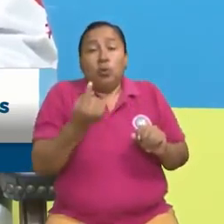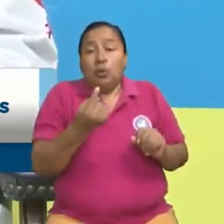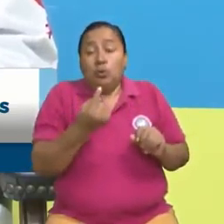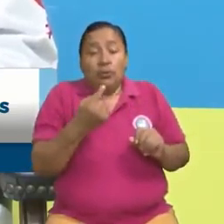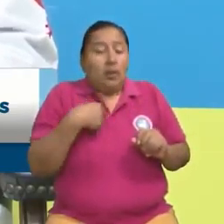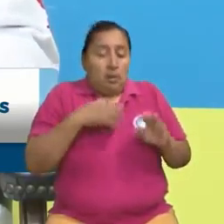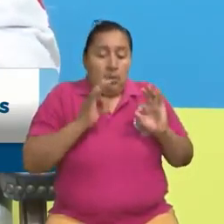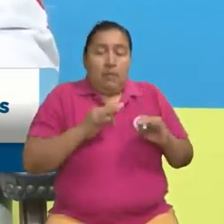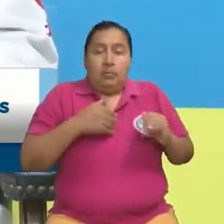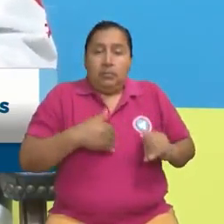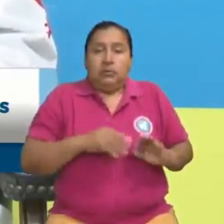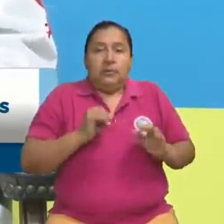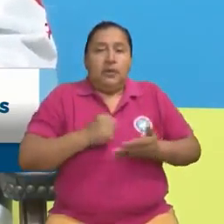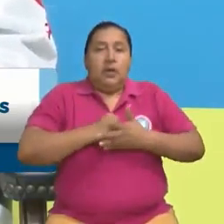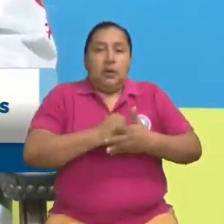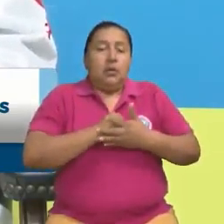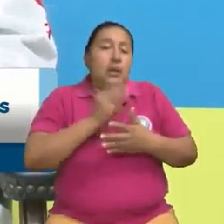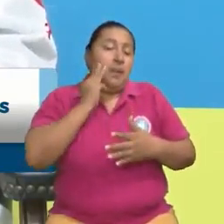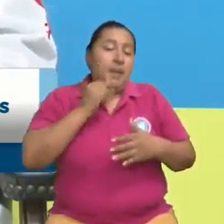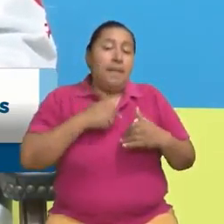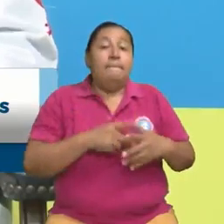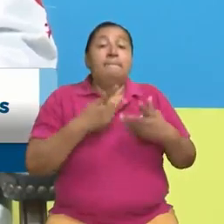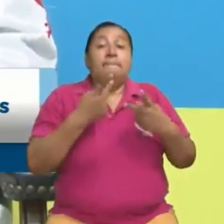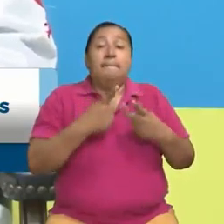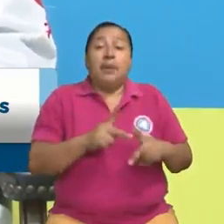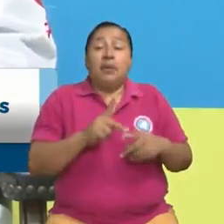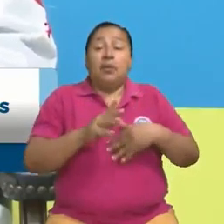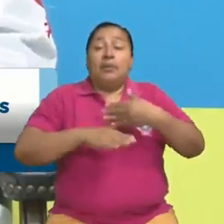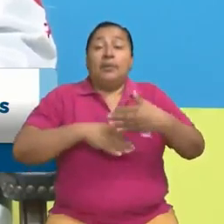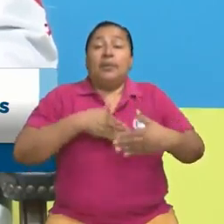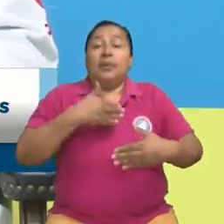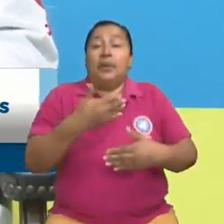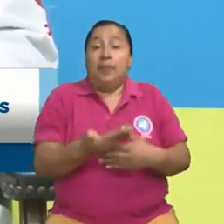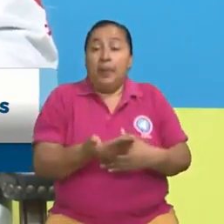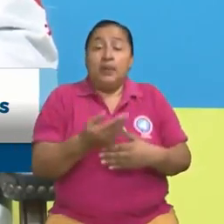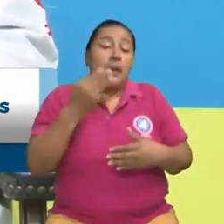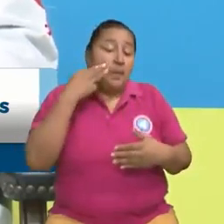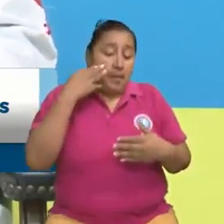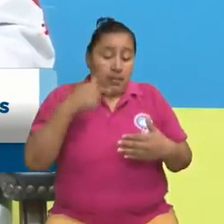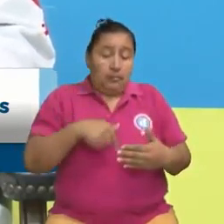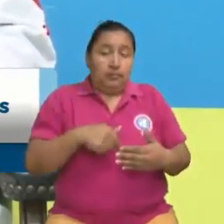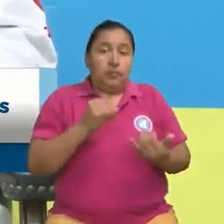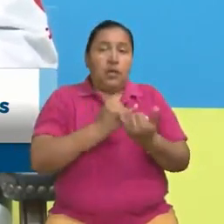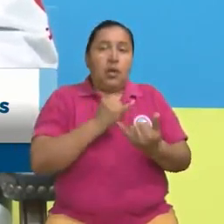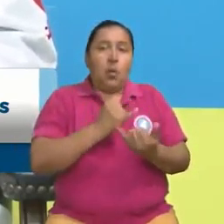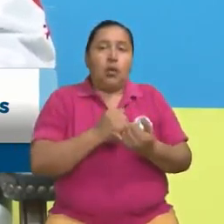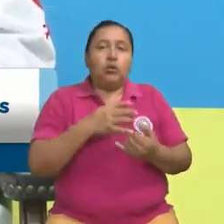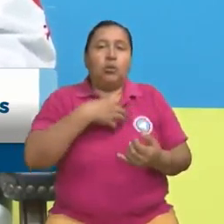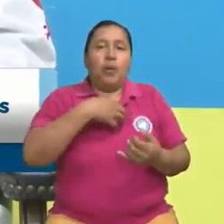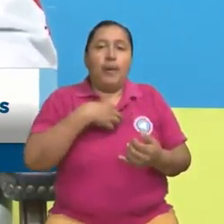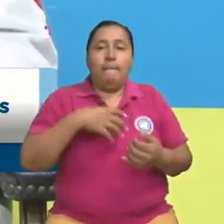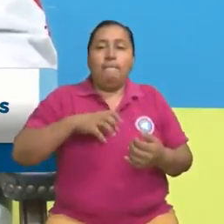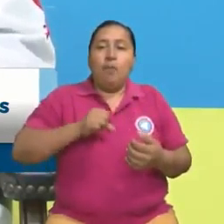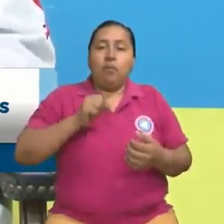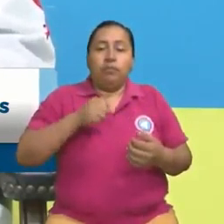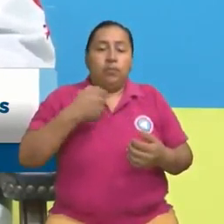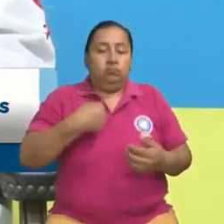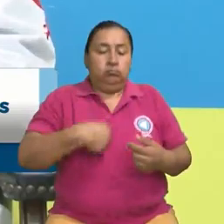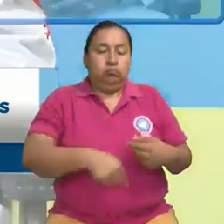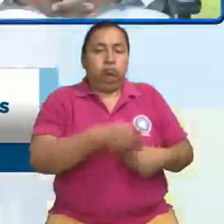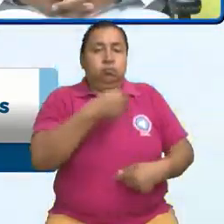No, él tiene ayuda de su mamá. Nosotros decimos, la mamá es como una bomba de circulación, que es como la que